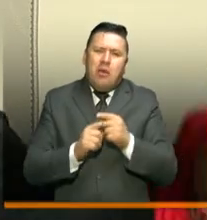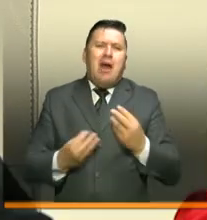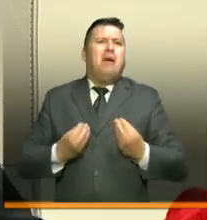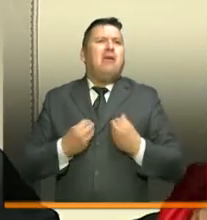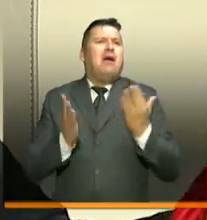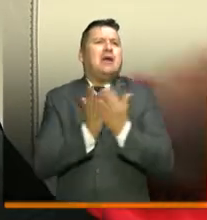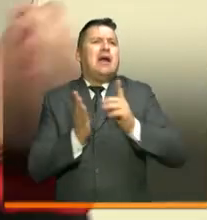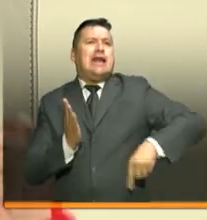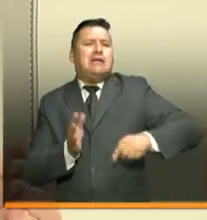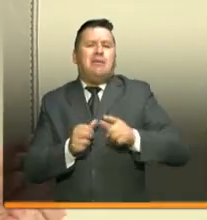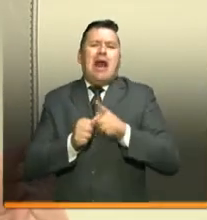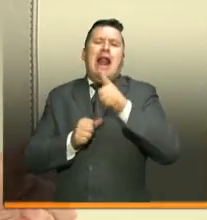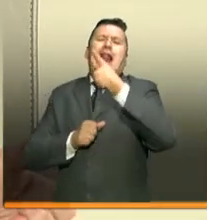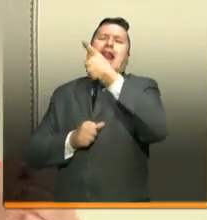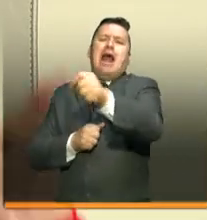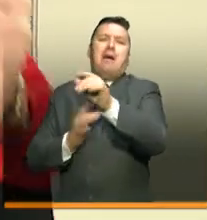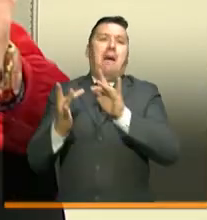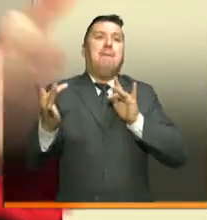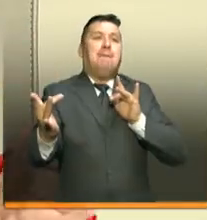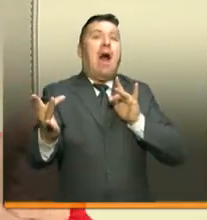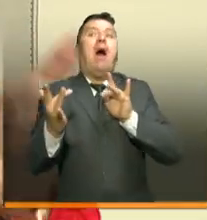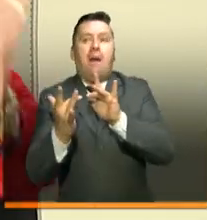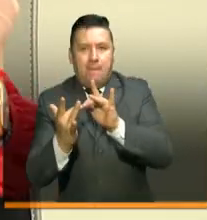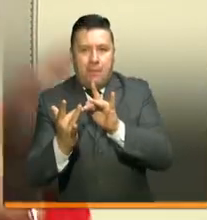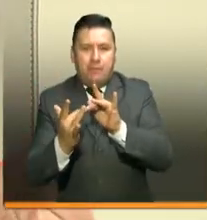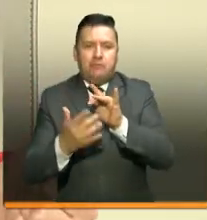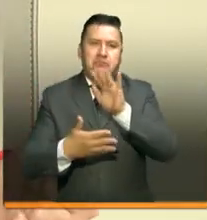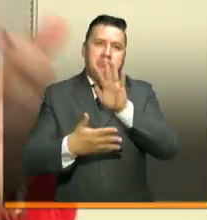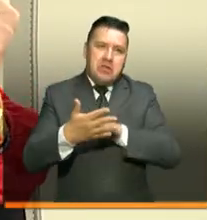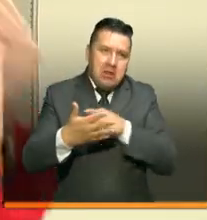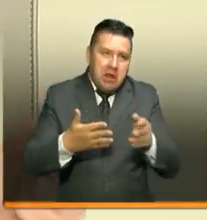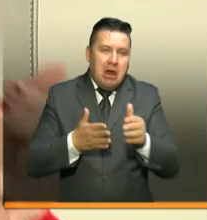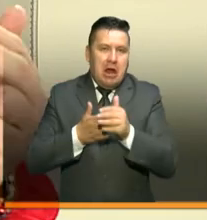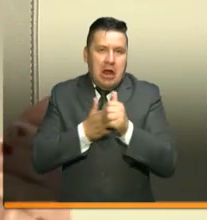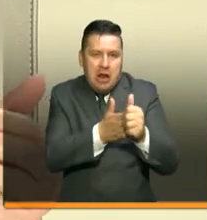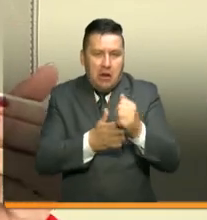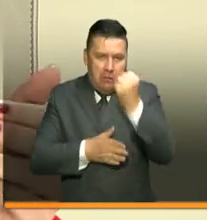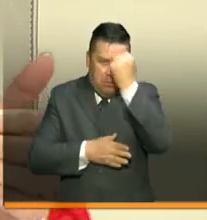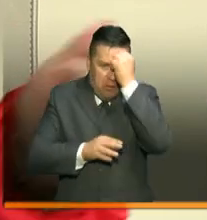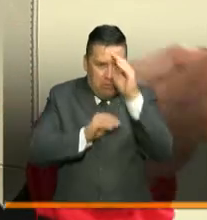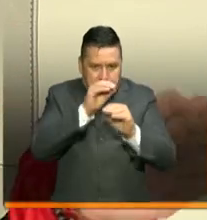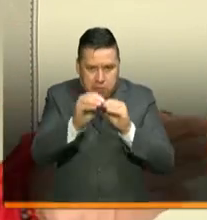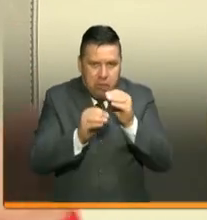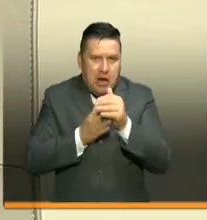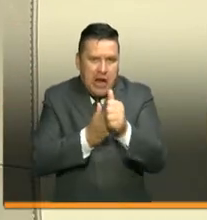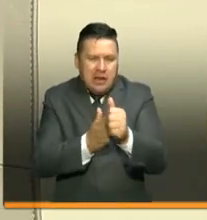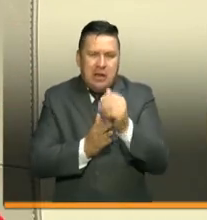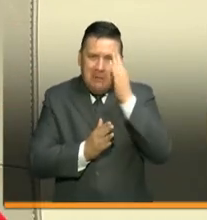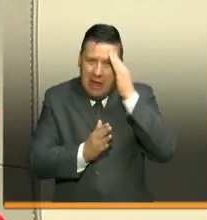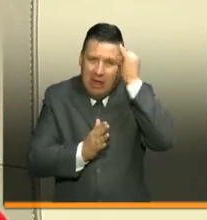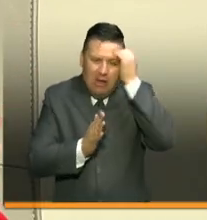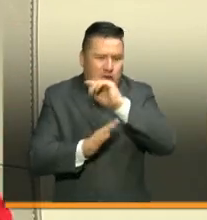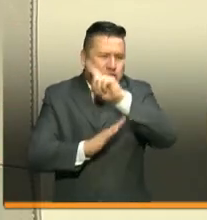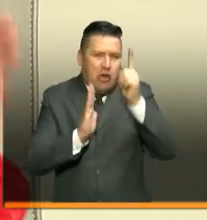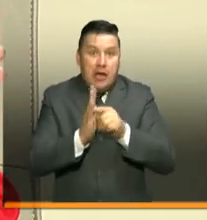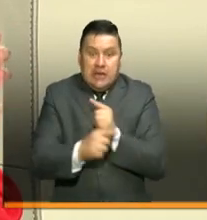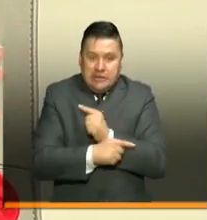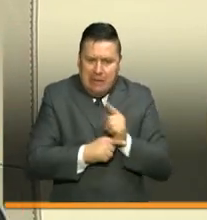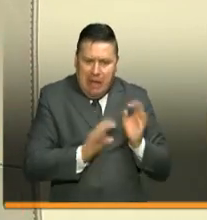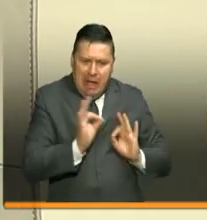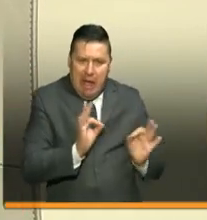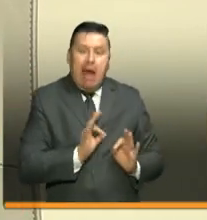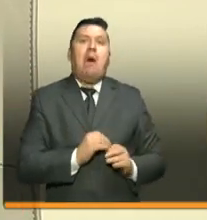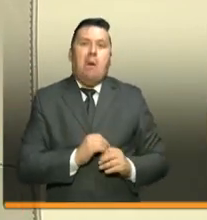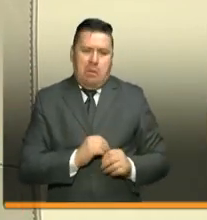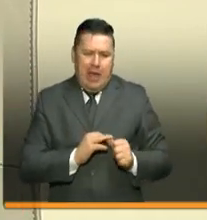están conectados y quienes no están conectados. Contextos, guías, trabajo para maestros y orientadores. Todo eso ha pasado estas semanas. Y